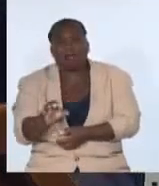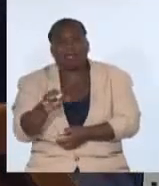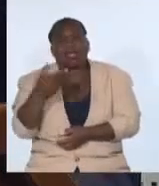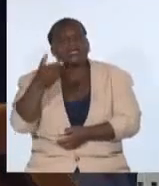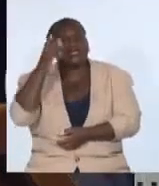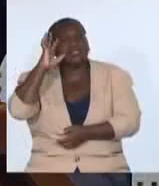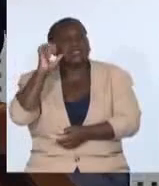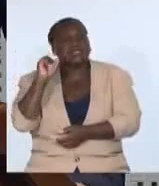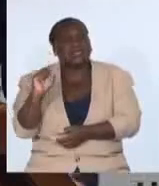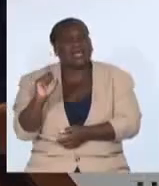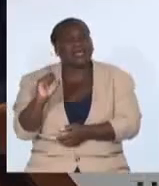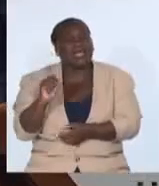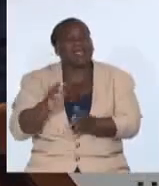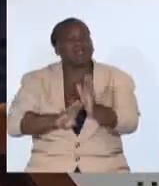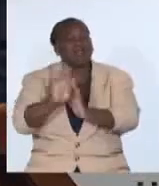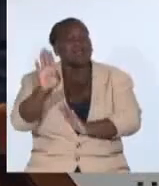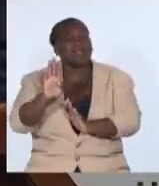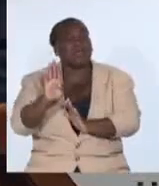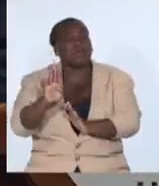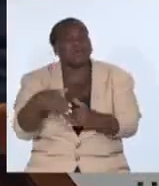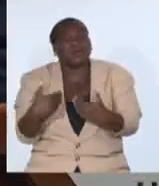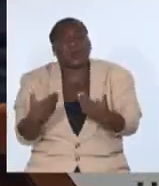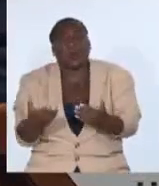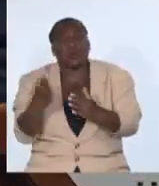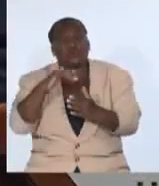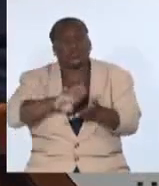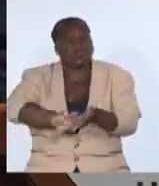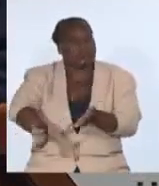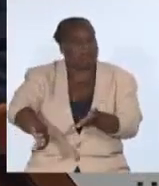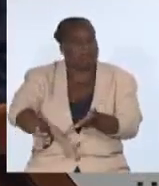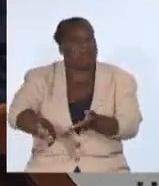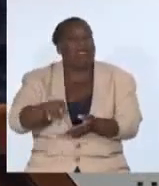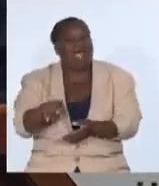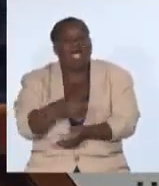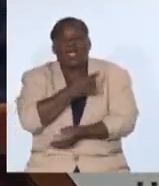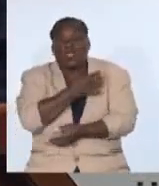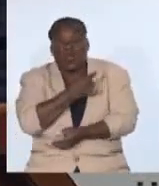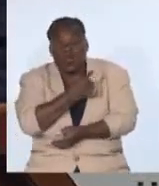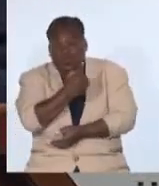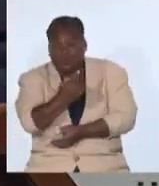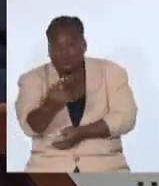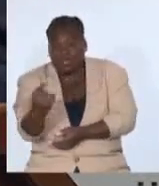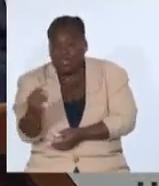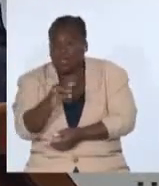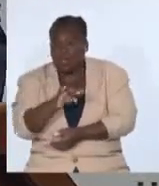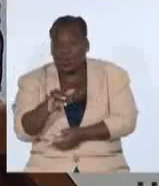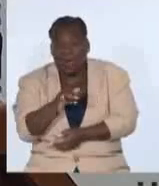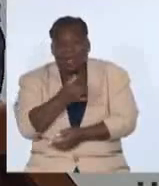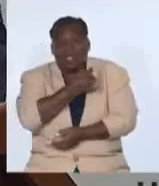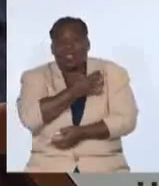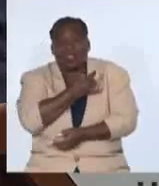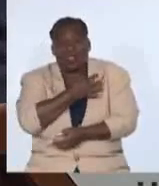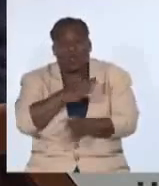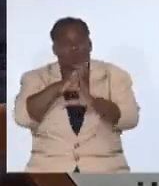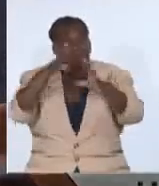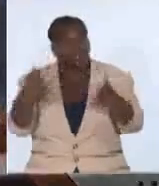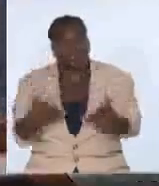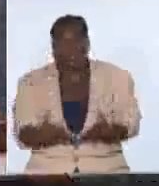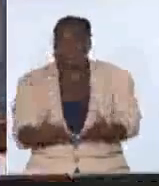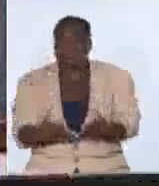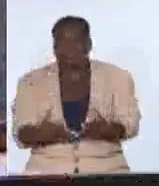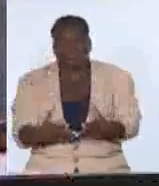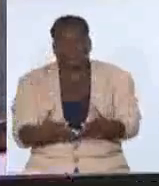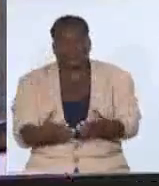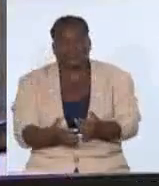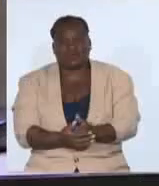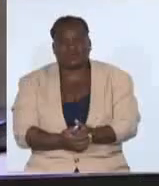sin exclusiones donde el dolor y la esperanza de cada uno sea el dolor y la esperanza de todos